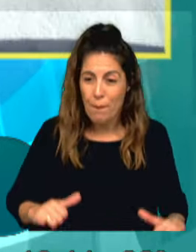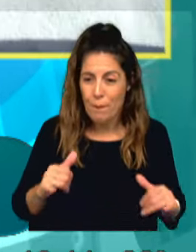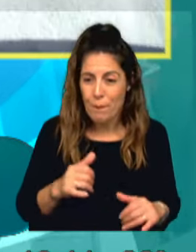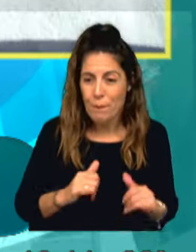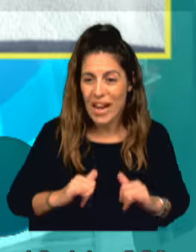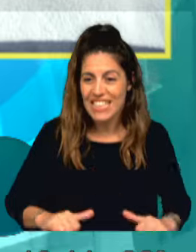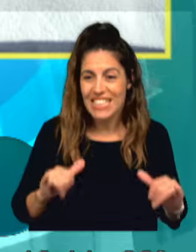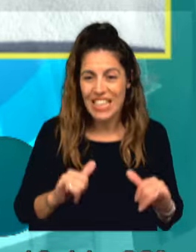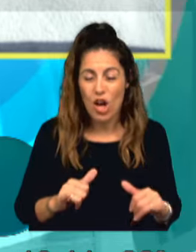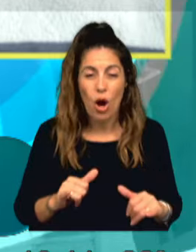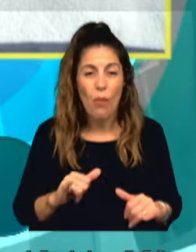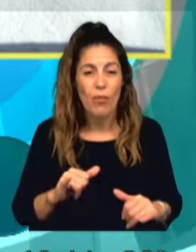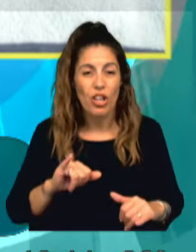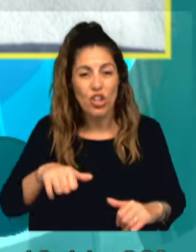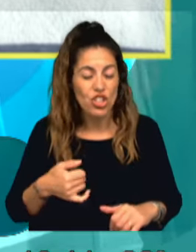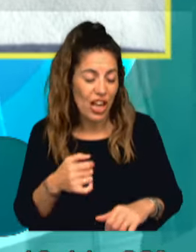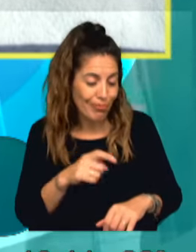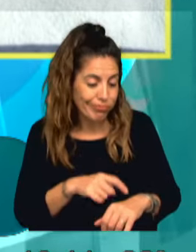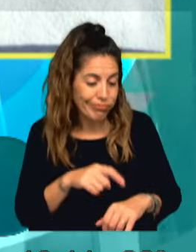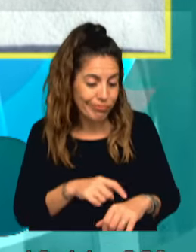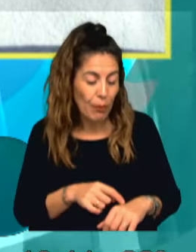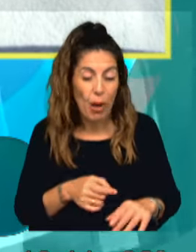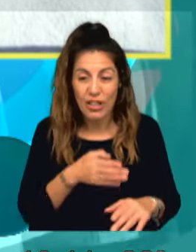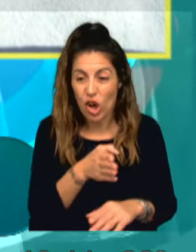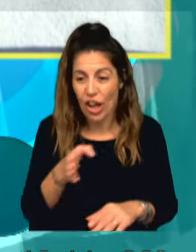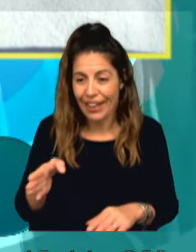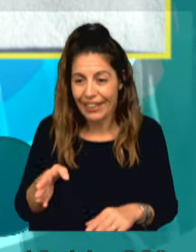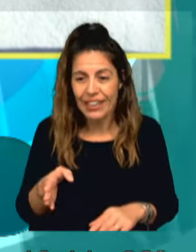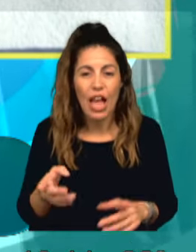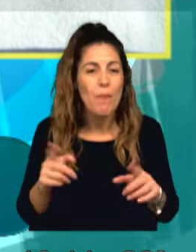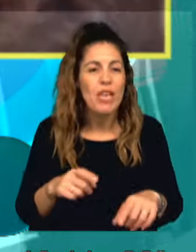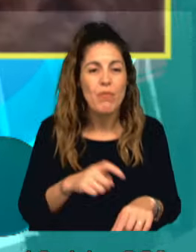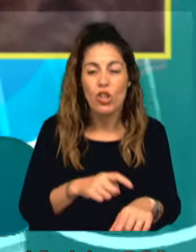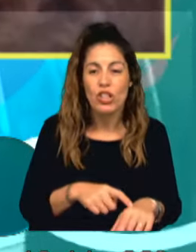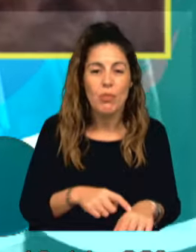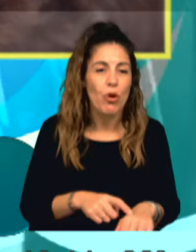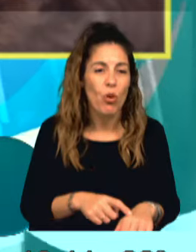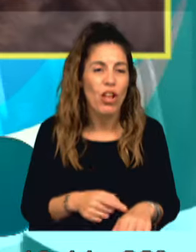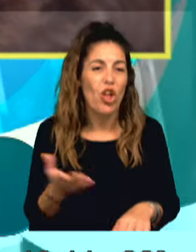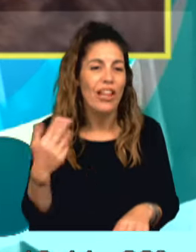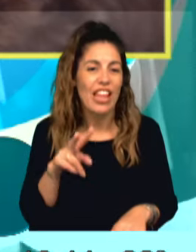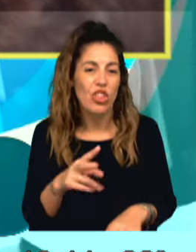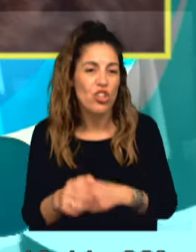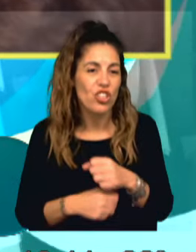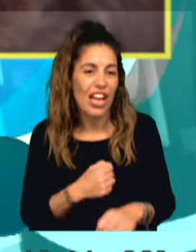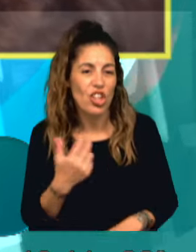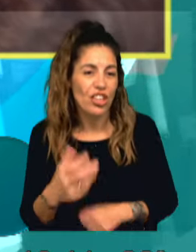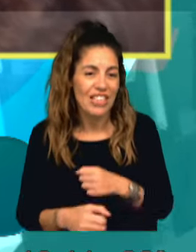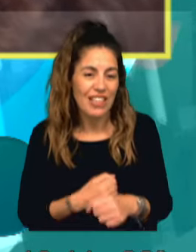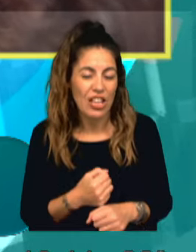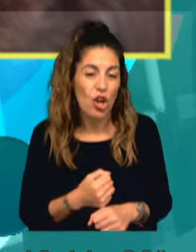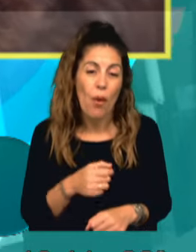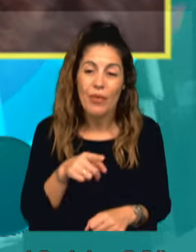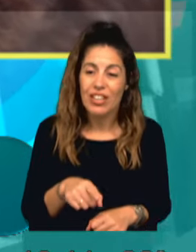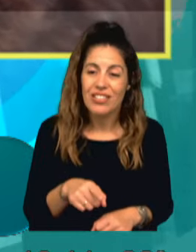cronometrado porque después tengo que ir a tal lado tengo que ir a tal otro el mismo tiempo que cuando otrora tenía do años o tres y y la tipa viene pero viene ya